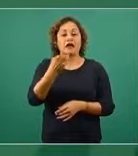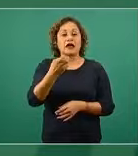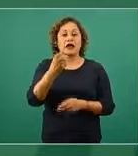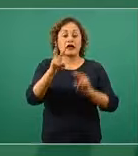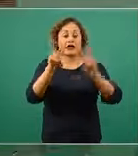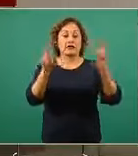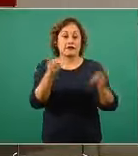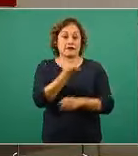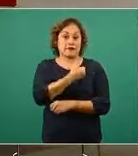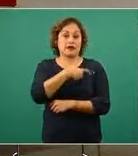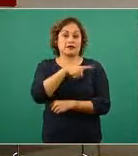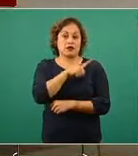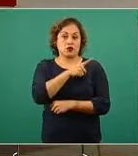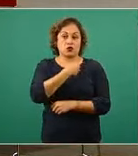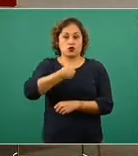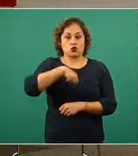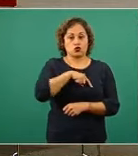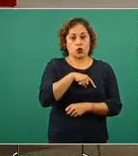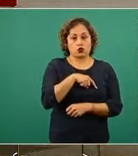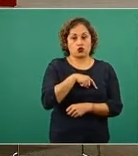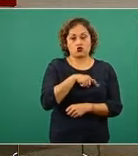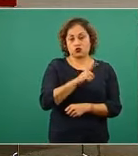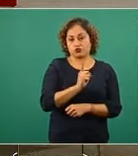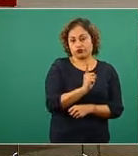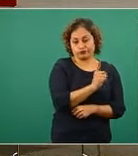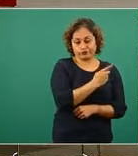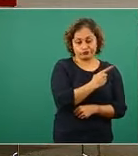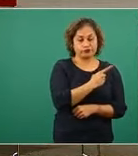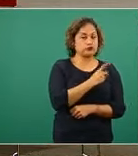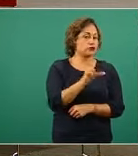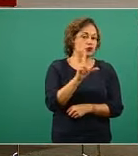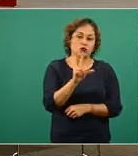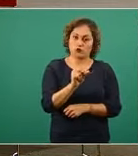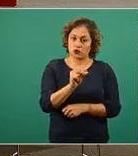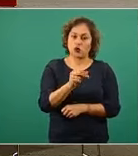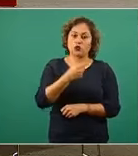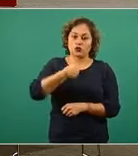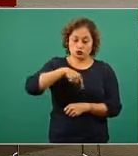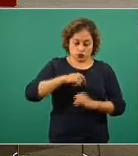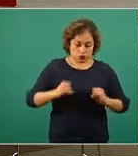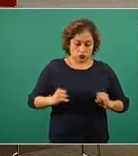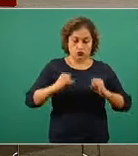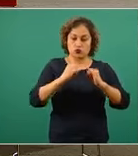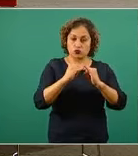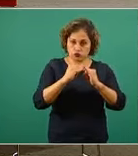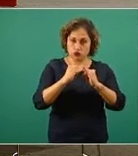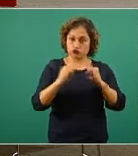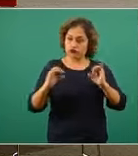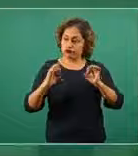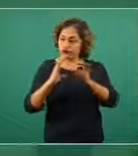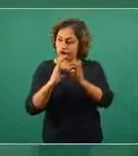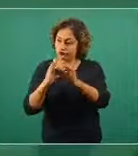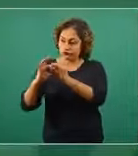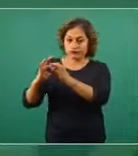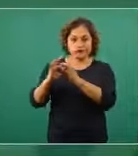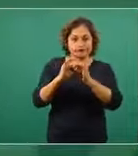no trabajamos solos, somos una institución que está acostumbrada a trabajar en equipo, en formato